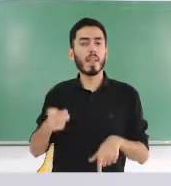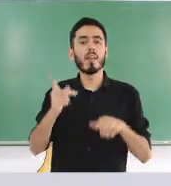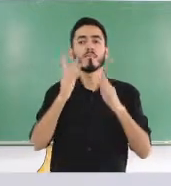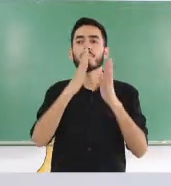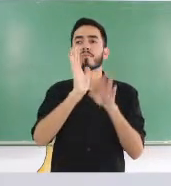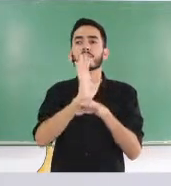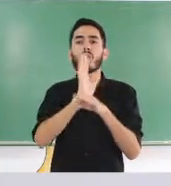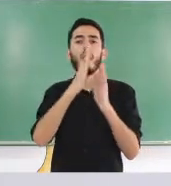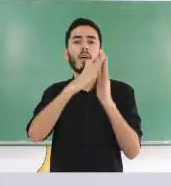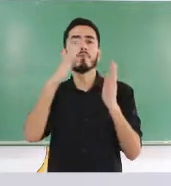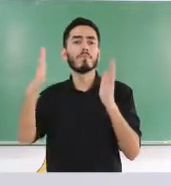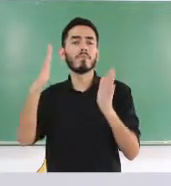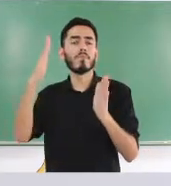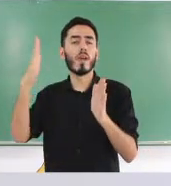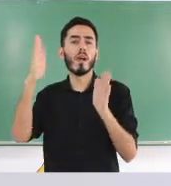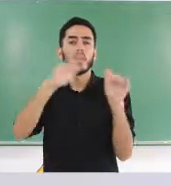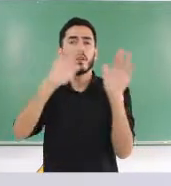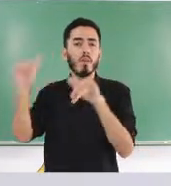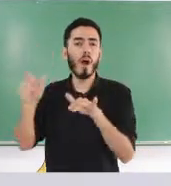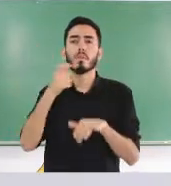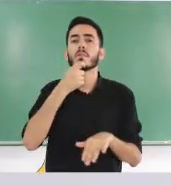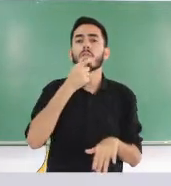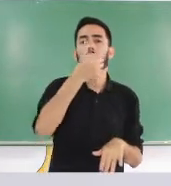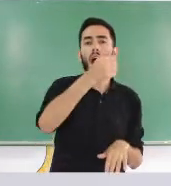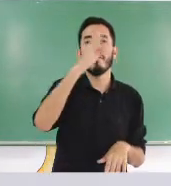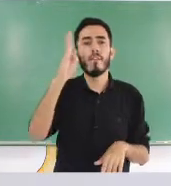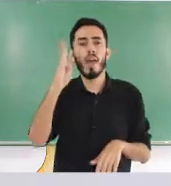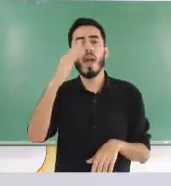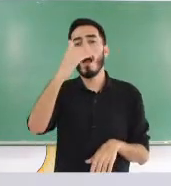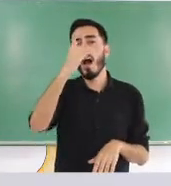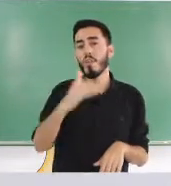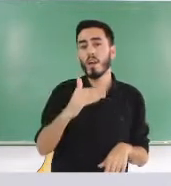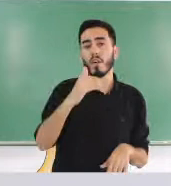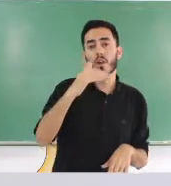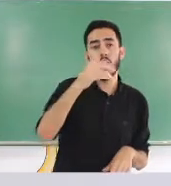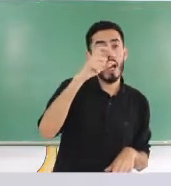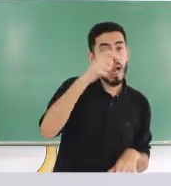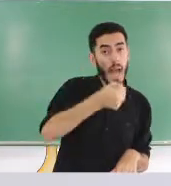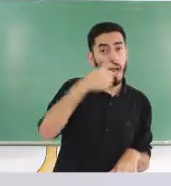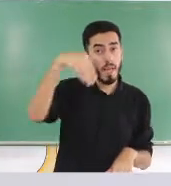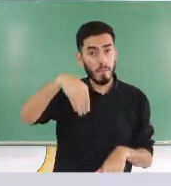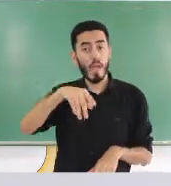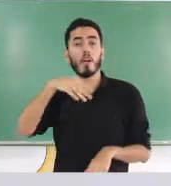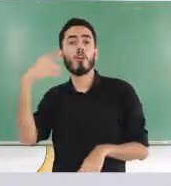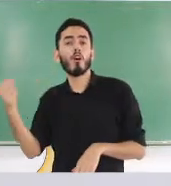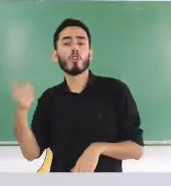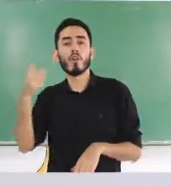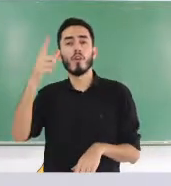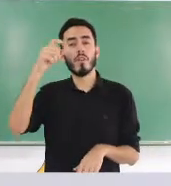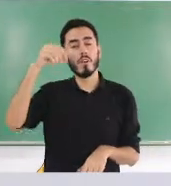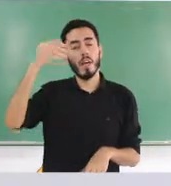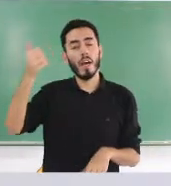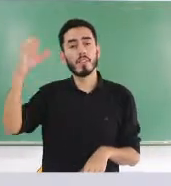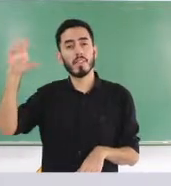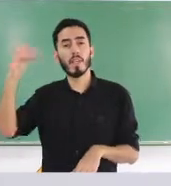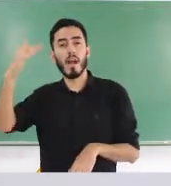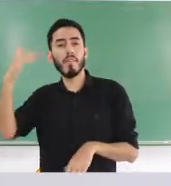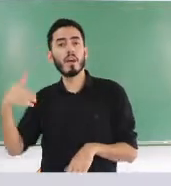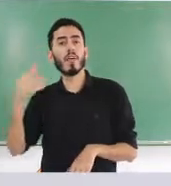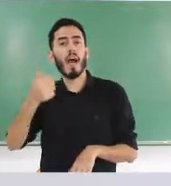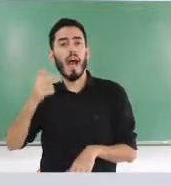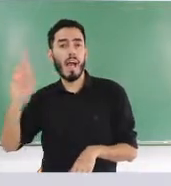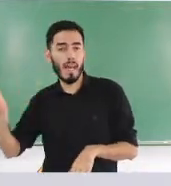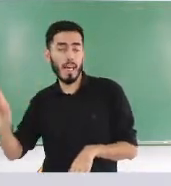homólogos, como lo son, por ejemplo, AB sobre AM y AC sobre AR.